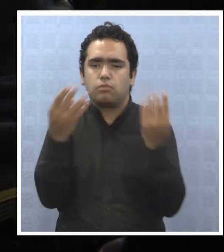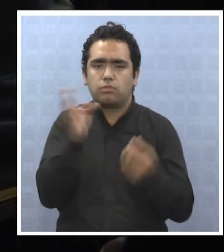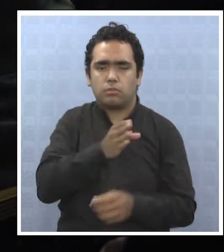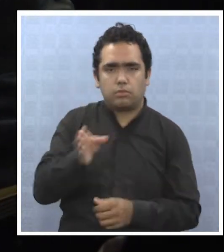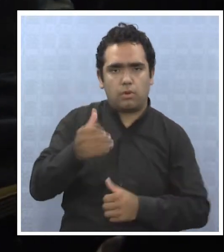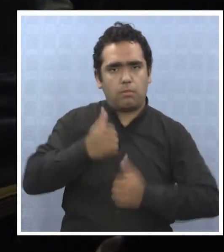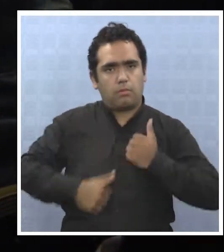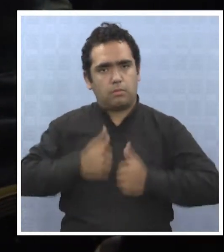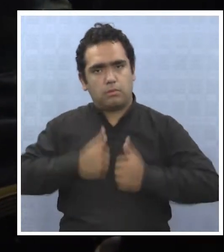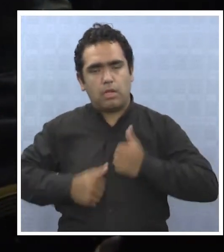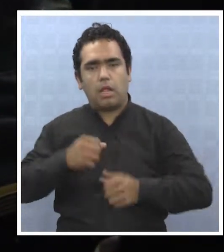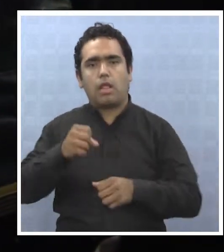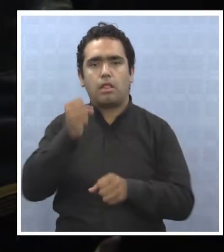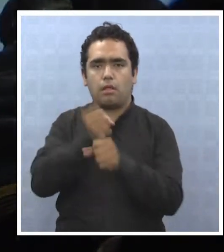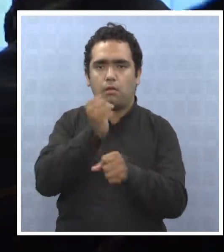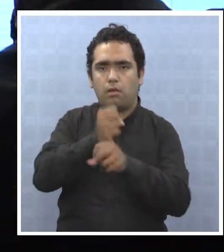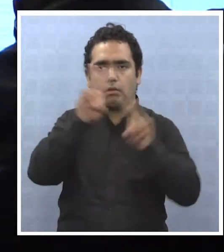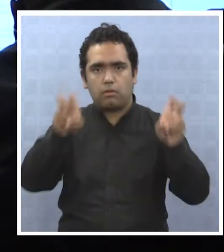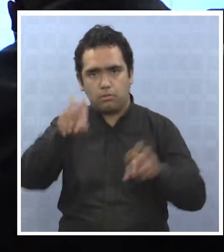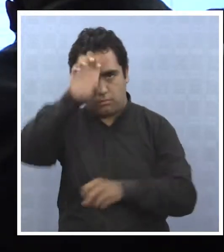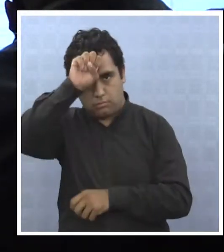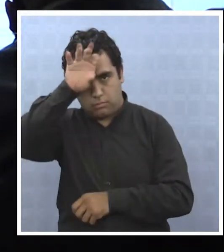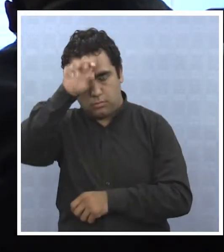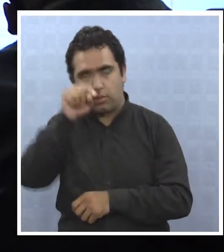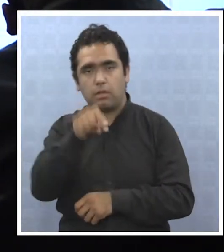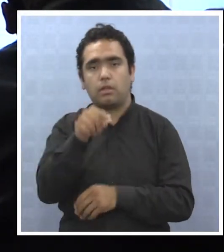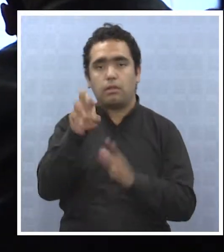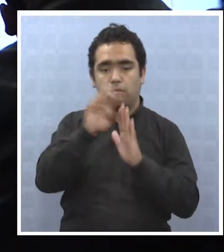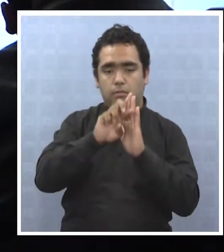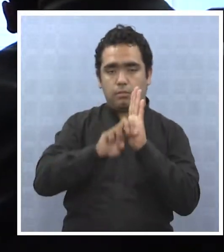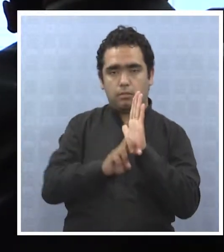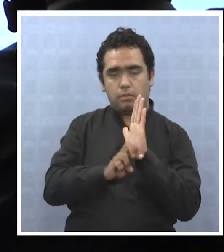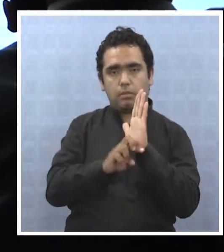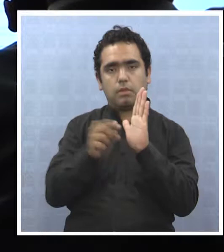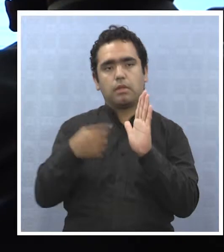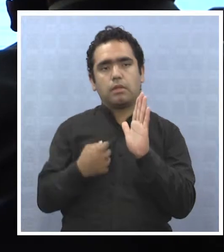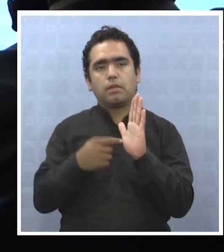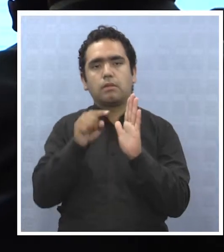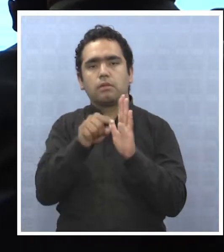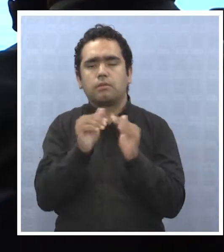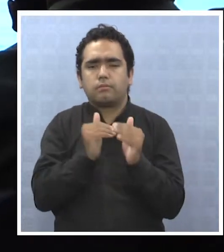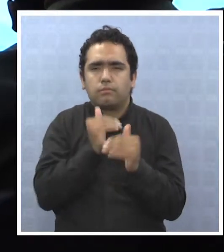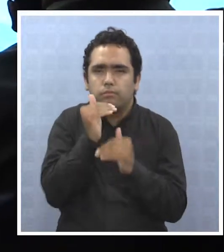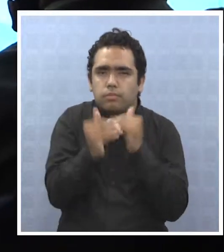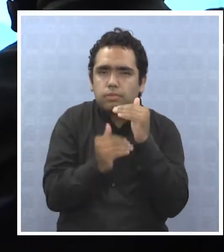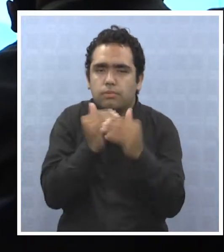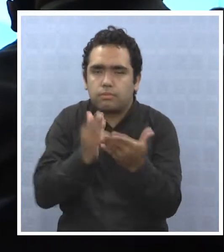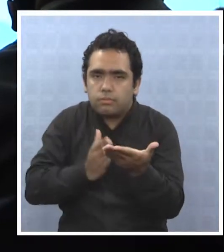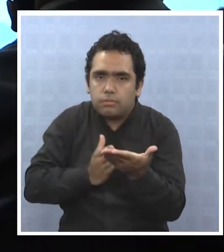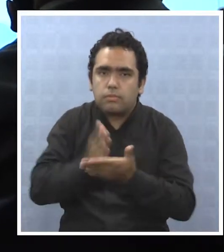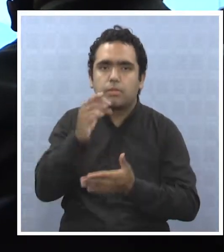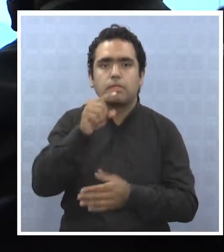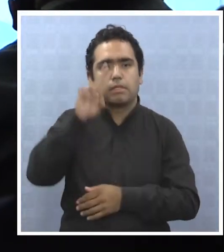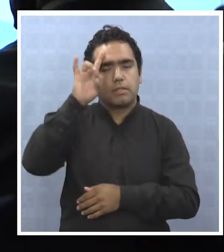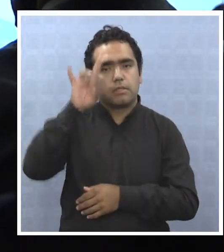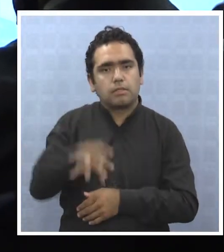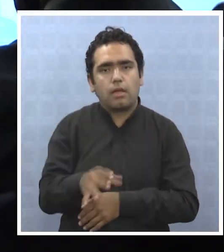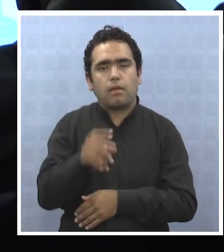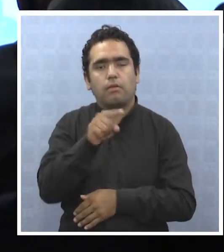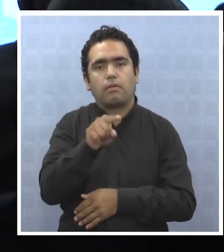en el área minera en todo Chile. Y este proyecto busca ser el primer paso para que quienes forman a los futuros mineros